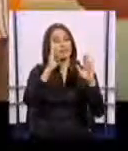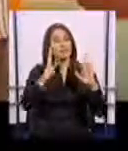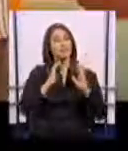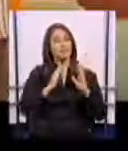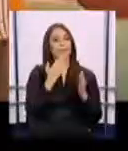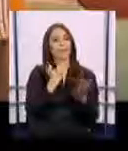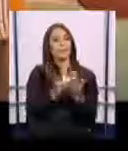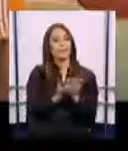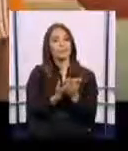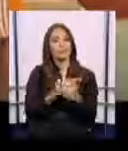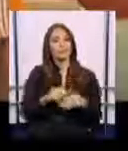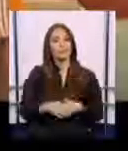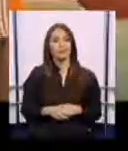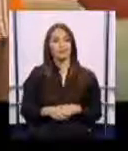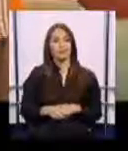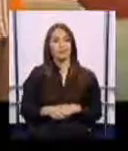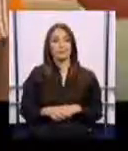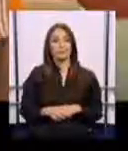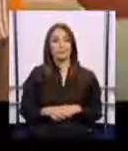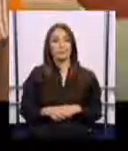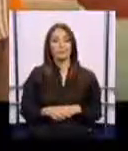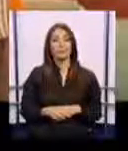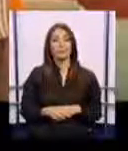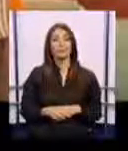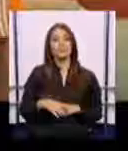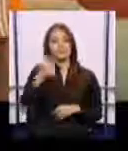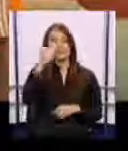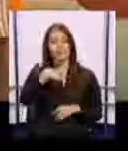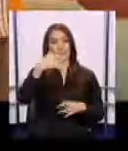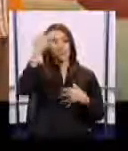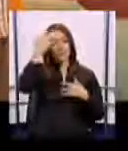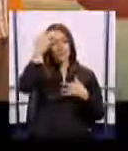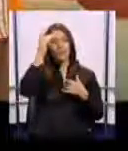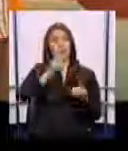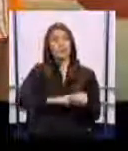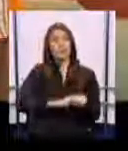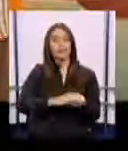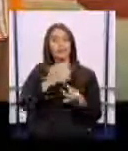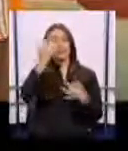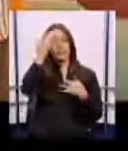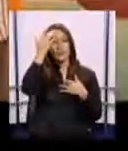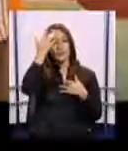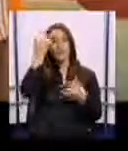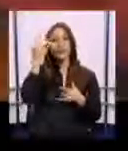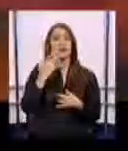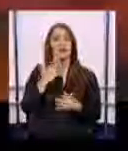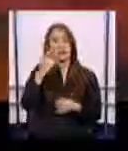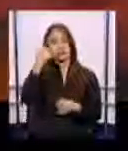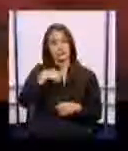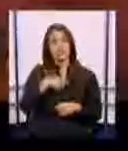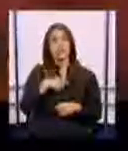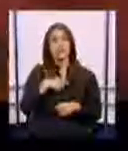para nosotros, especialmente los hemofílicos, las personas de enfermedades raras.